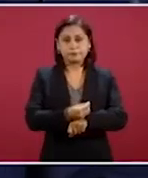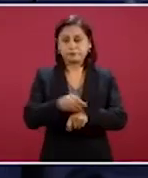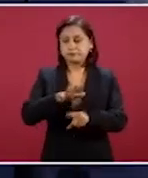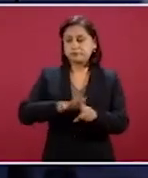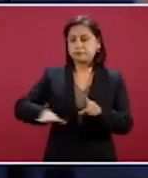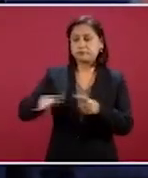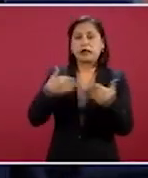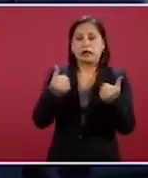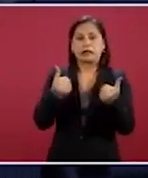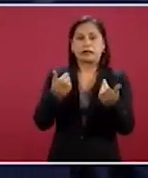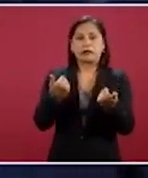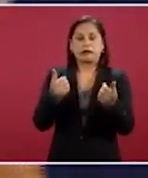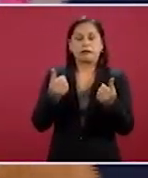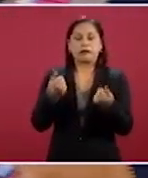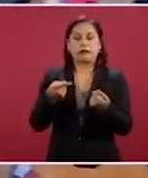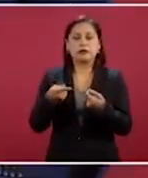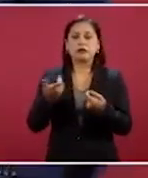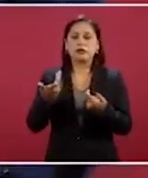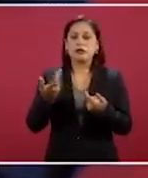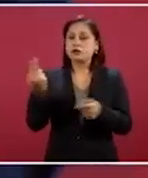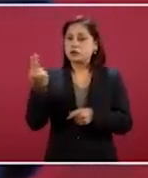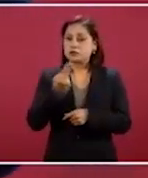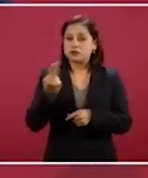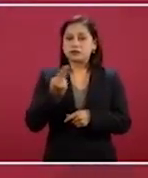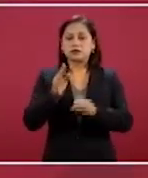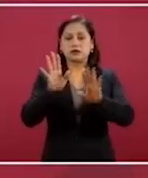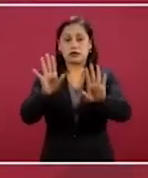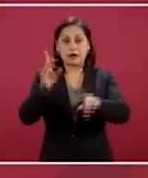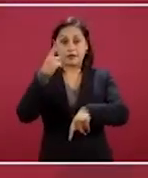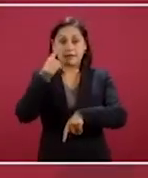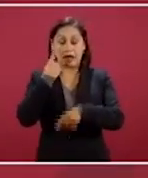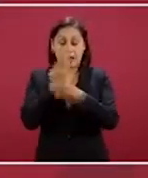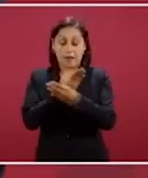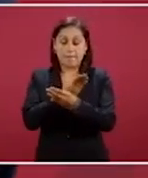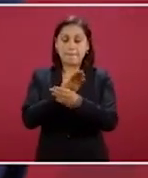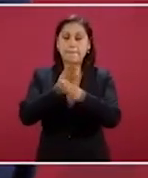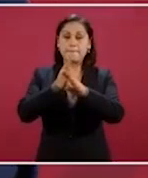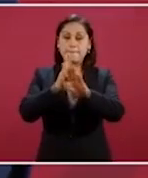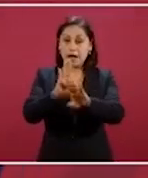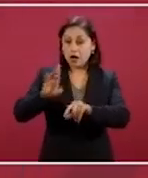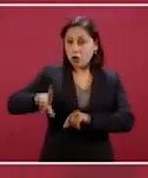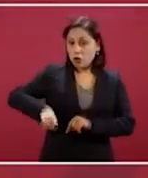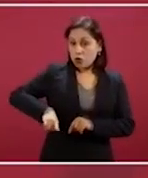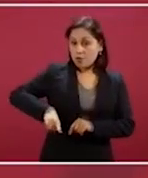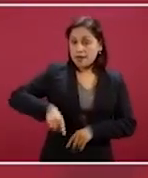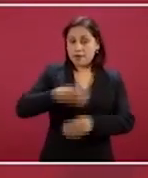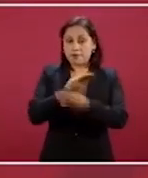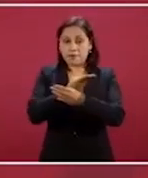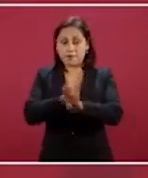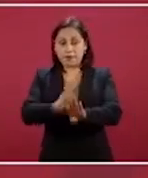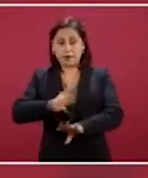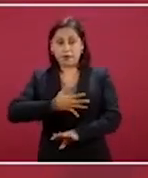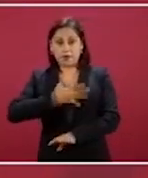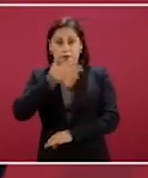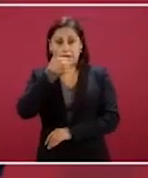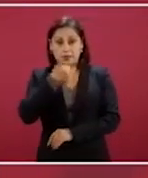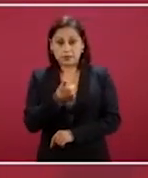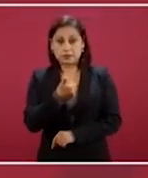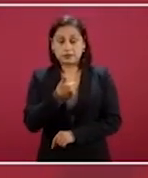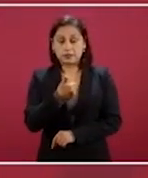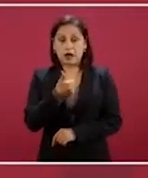el banco nuestro el banco de bienestar el banco que se está ahora